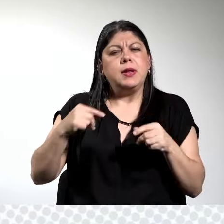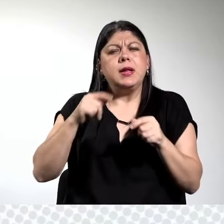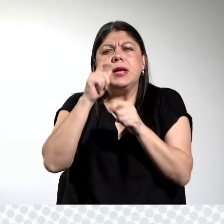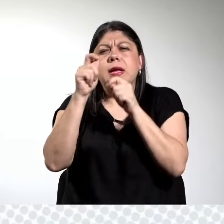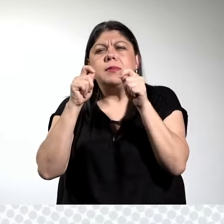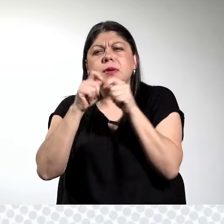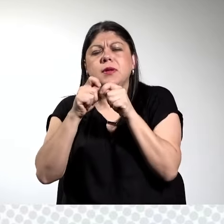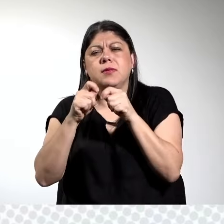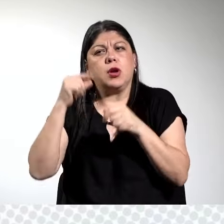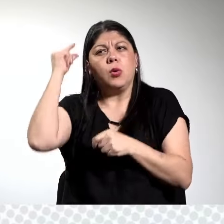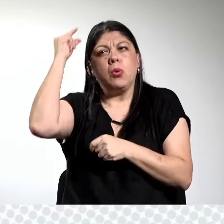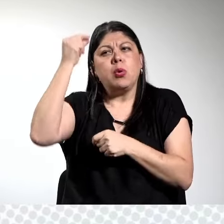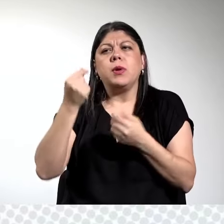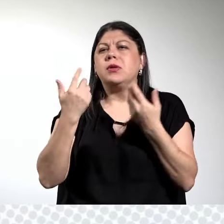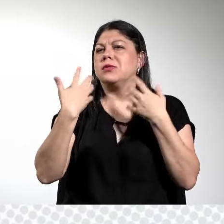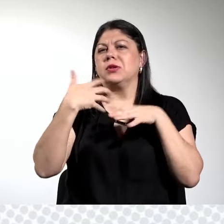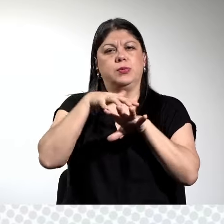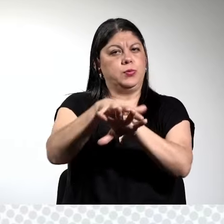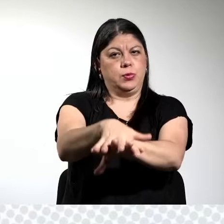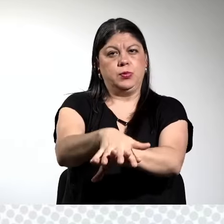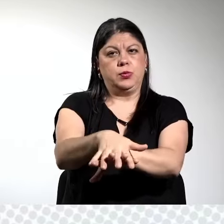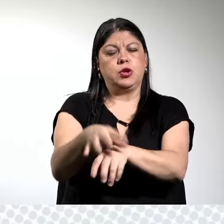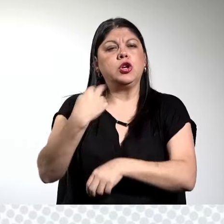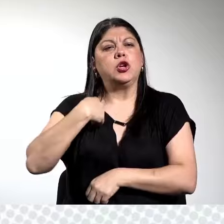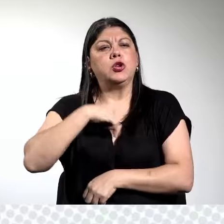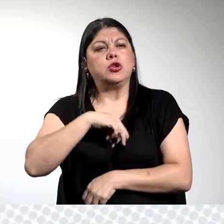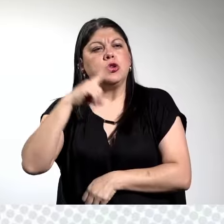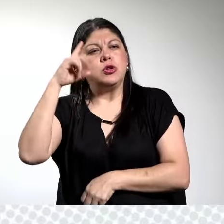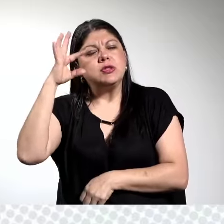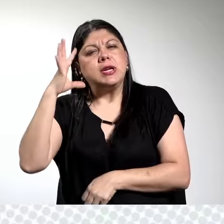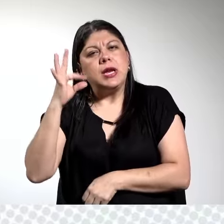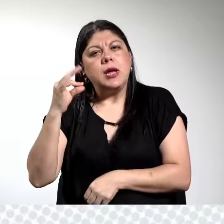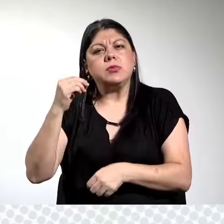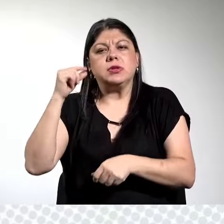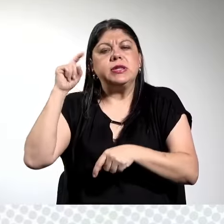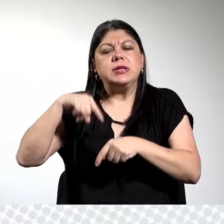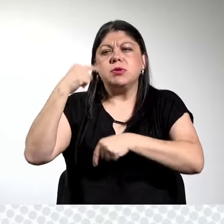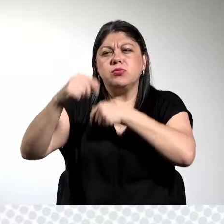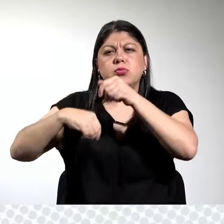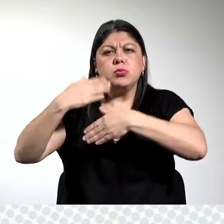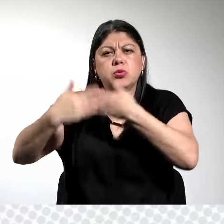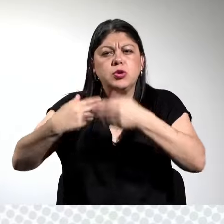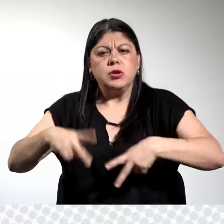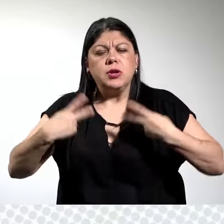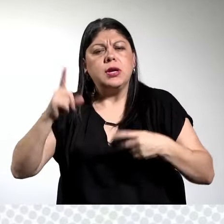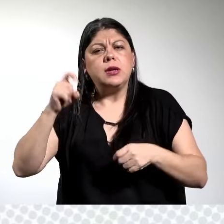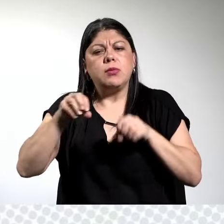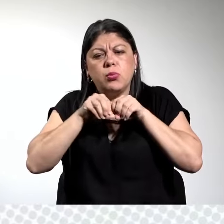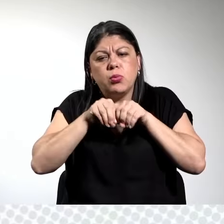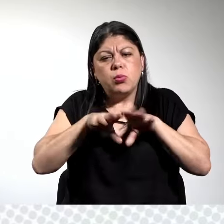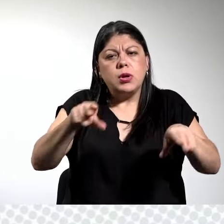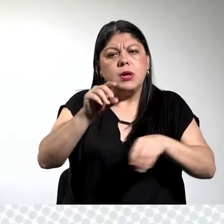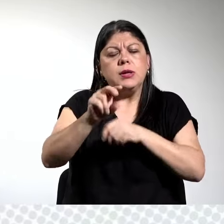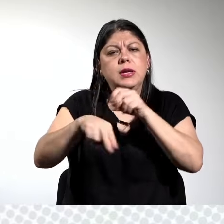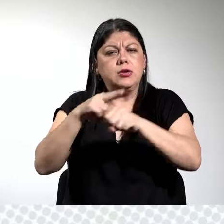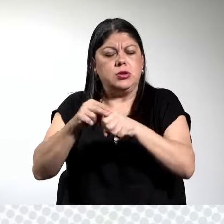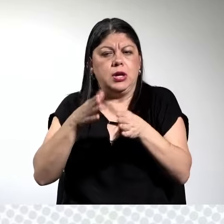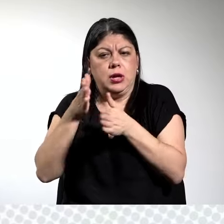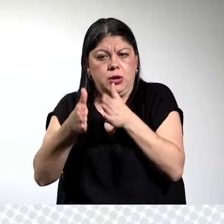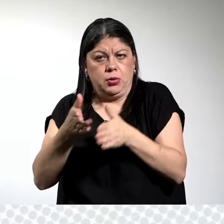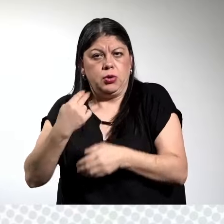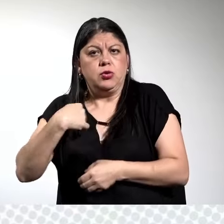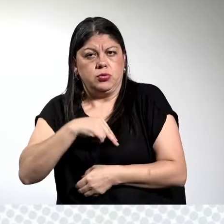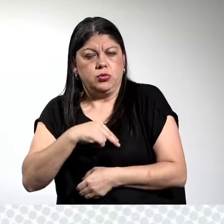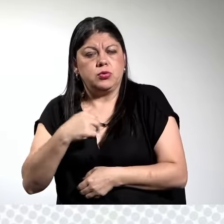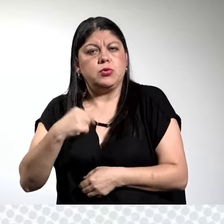un estado que no les incluye. Nosotros creemos que eso se tiene que atacar en cada uno de los procesos de la vida. El primero tiene que ver con nuestra red nacional de cuidado. Nosotros creemos que